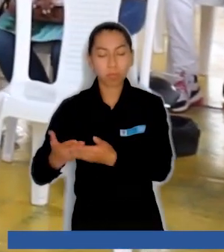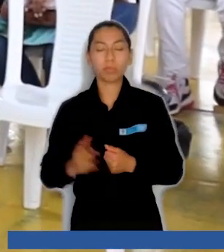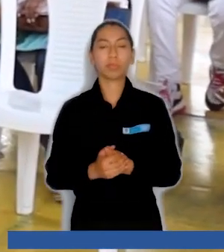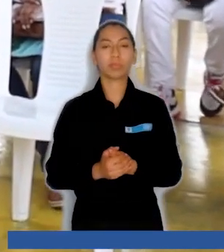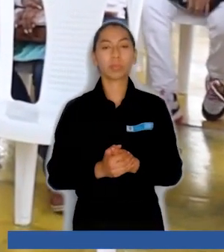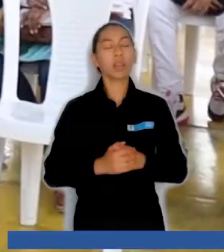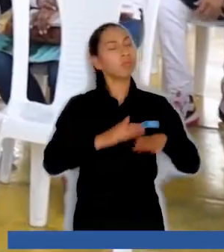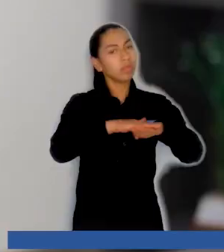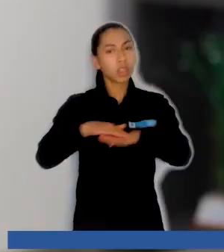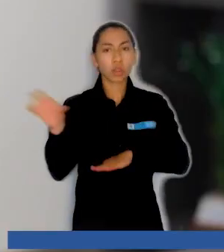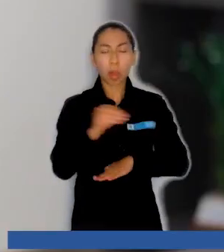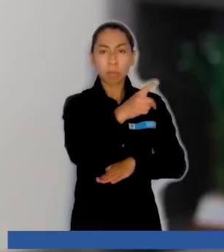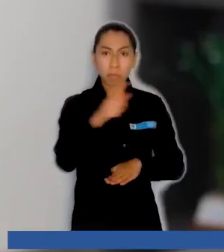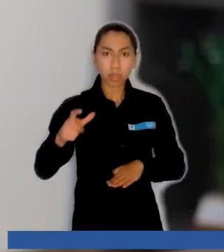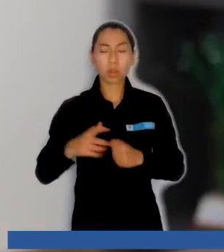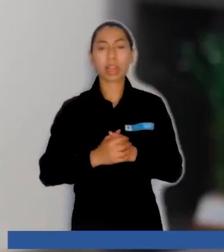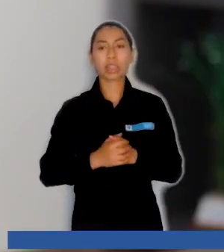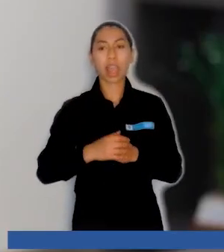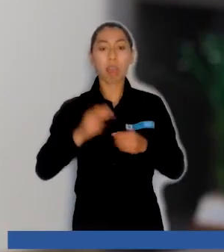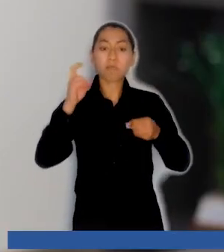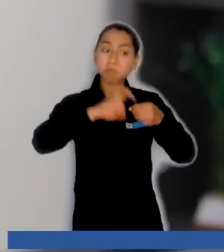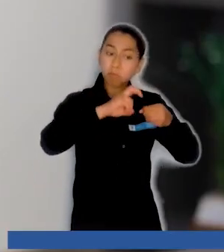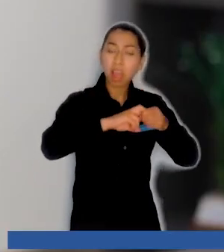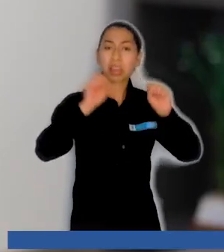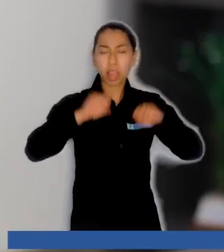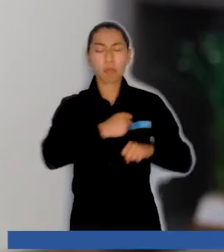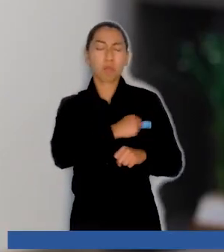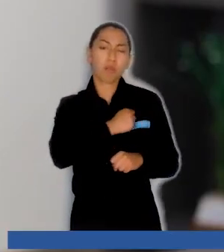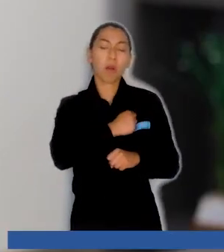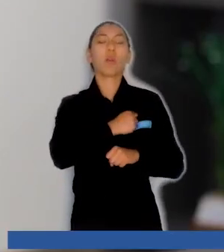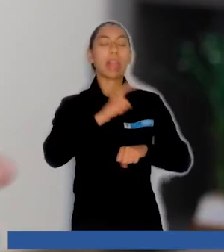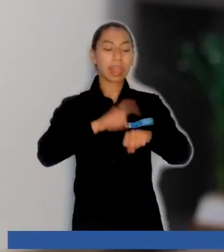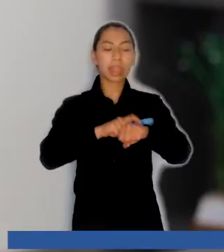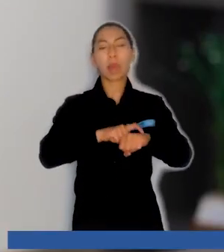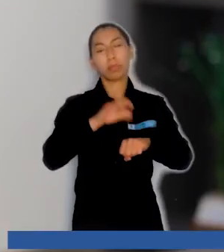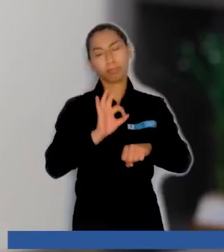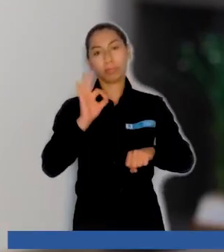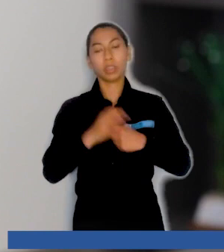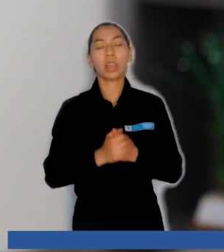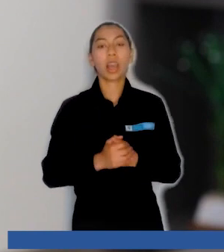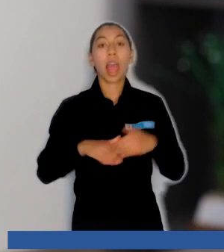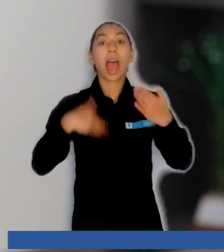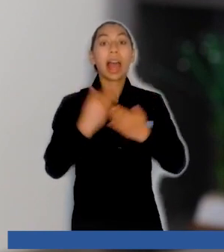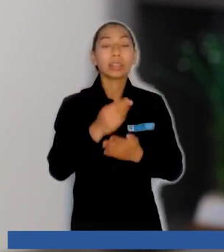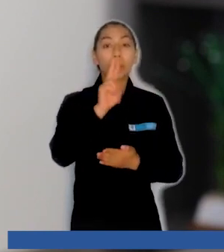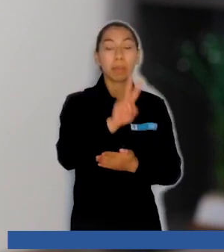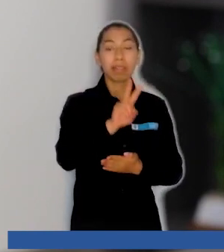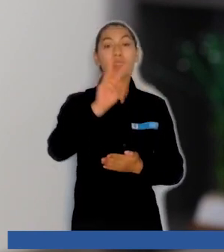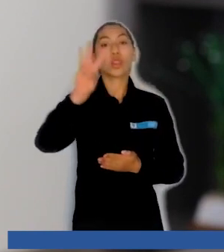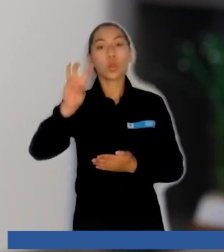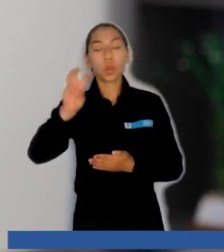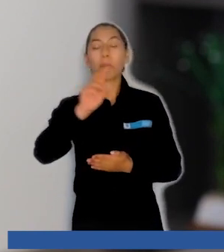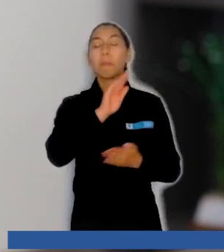que están haciendo este trámite de solicitud que lo hagan con tiempo, que aprovechemos. Tenemos como una fecha límite el 29 de noviembre porque la